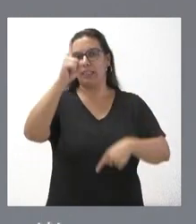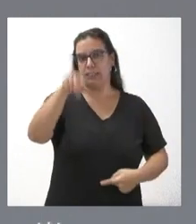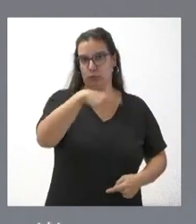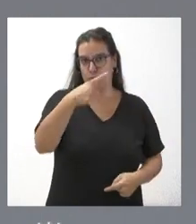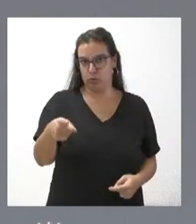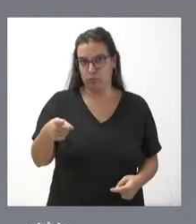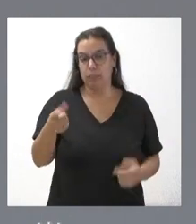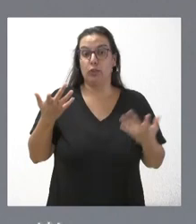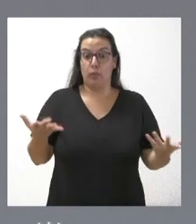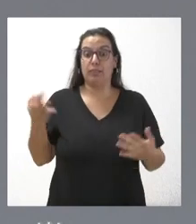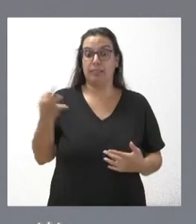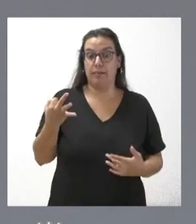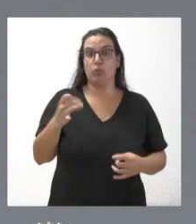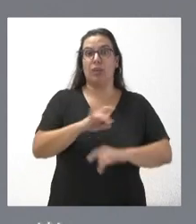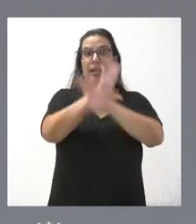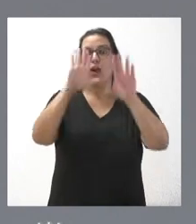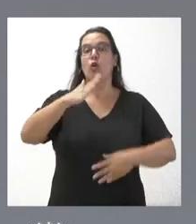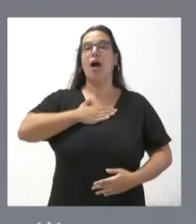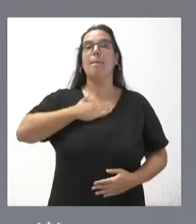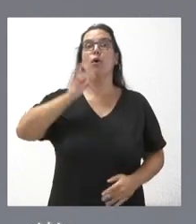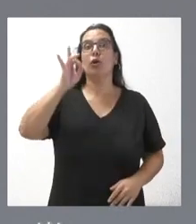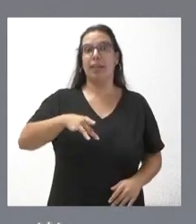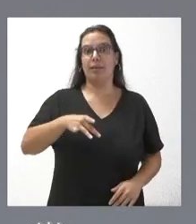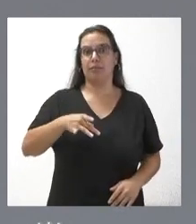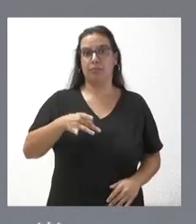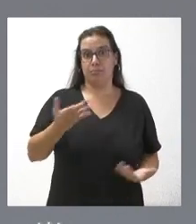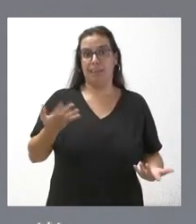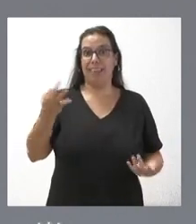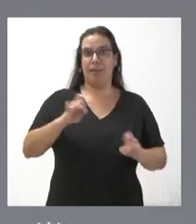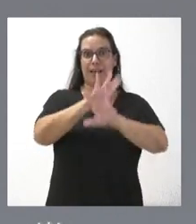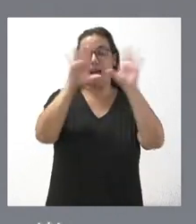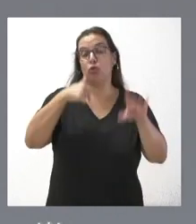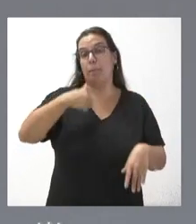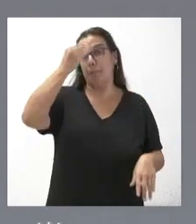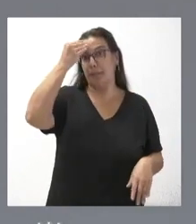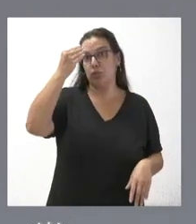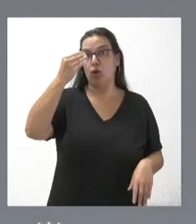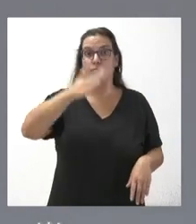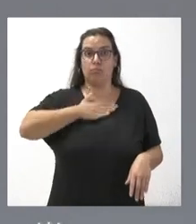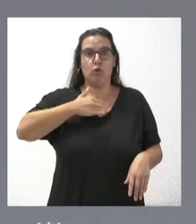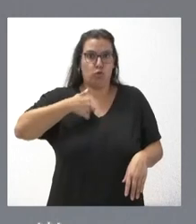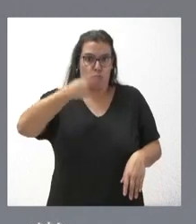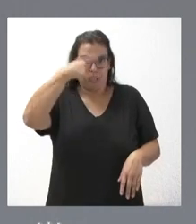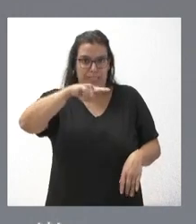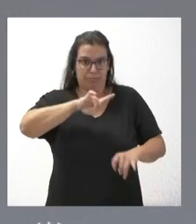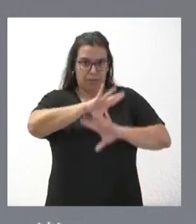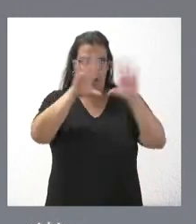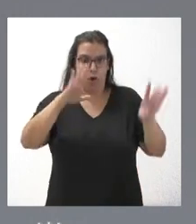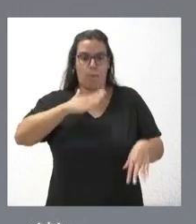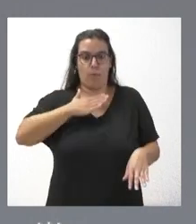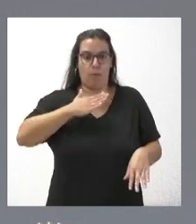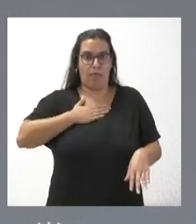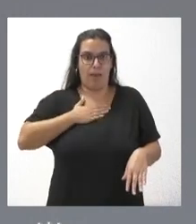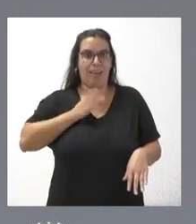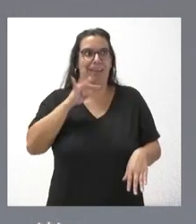Pues habrá que determinar la titularidad del inmueble. Yo creo que la titularidad, yo la tengo clara, la titularidad del inmueble,